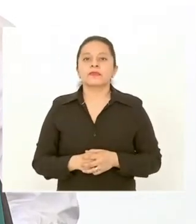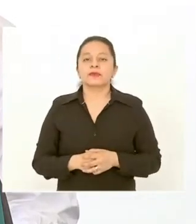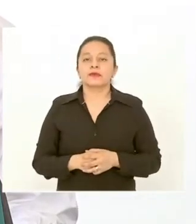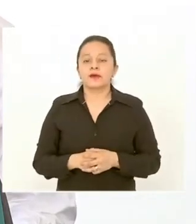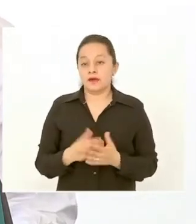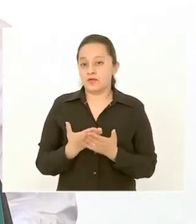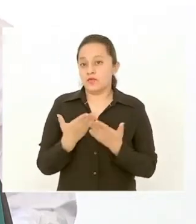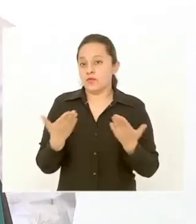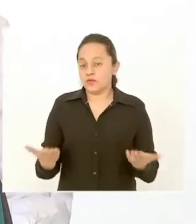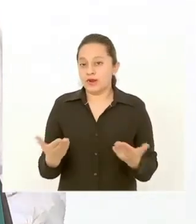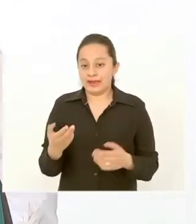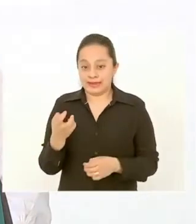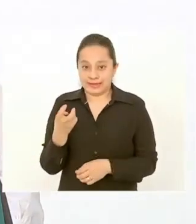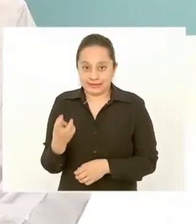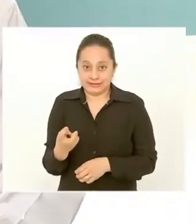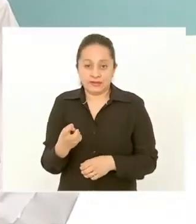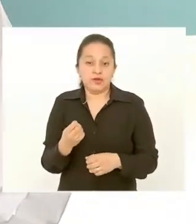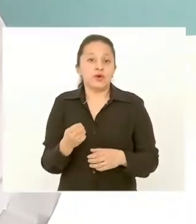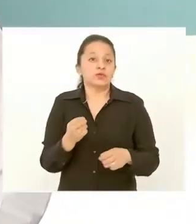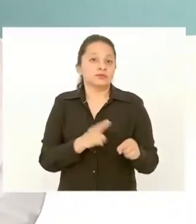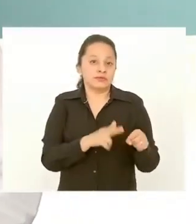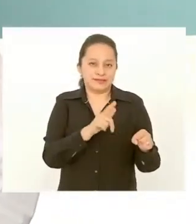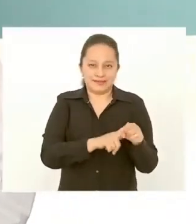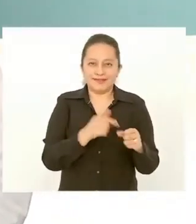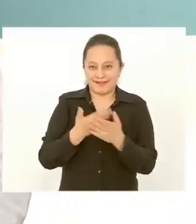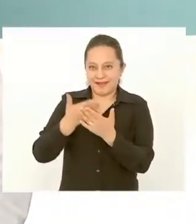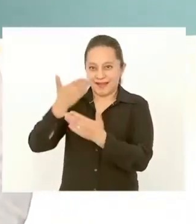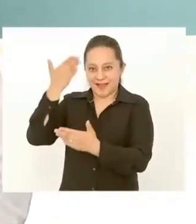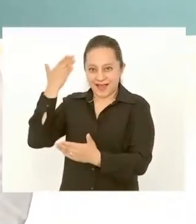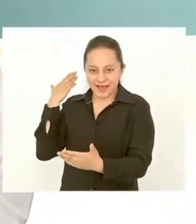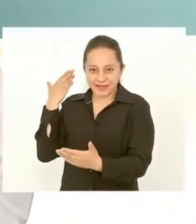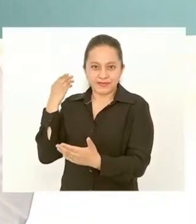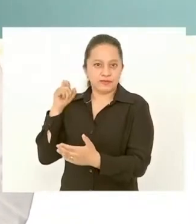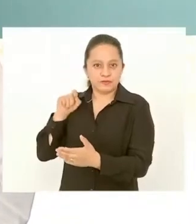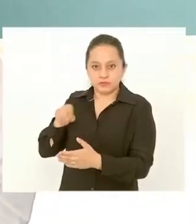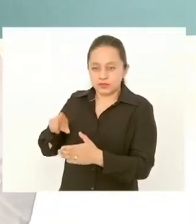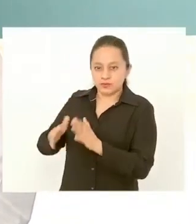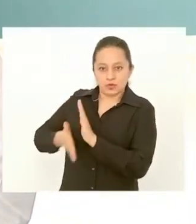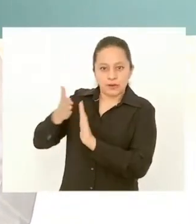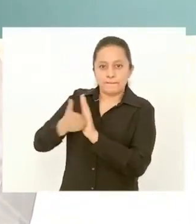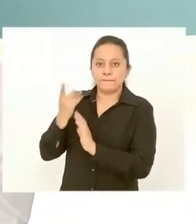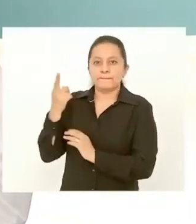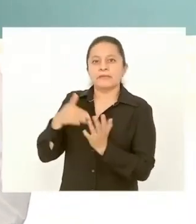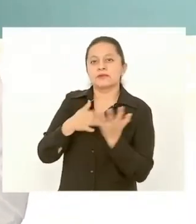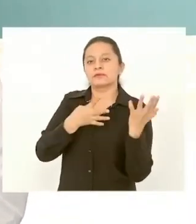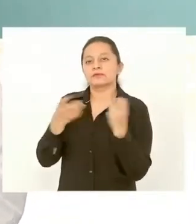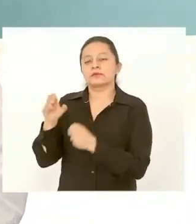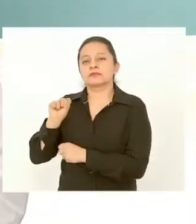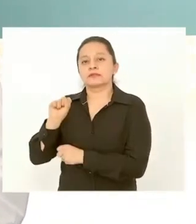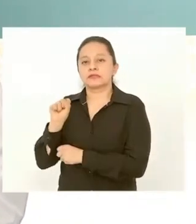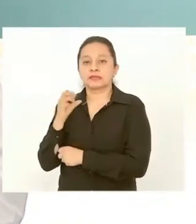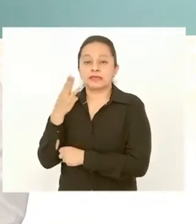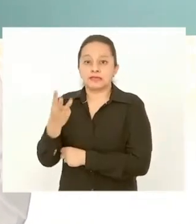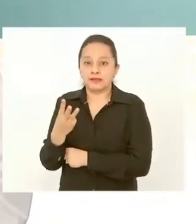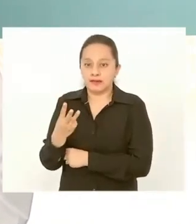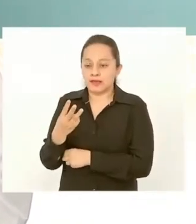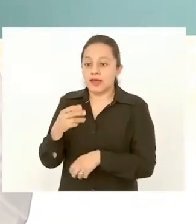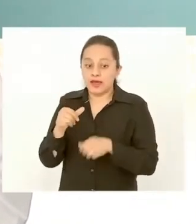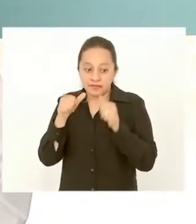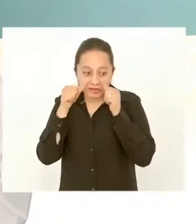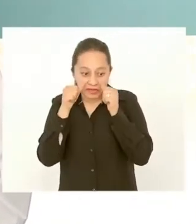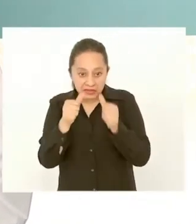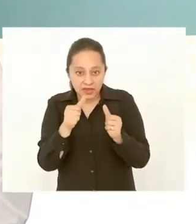como el que se creó en 1963 para atender a la gente más humilde